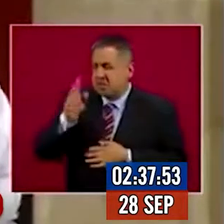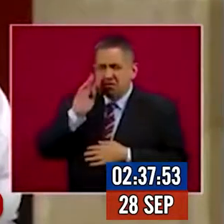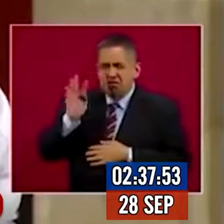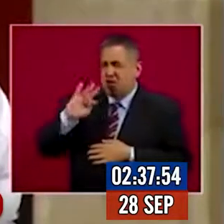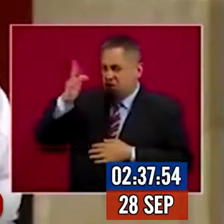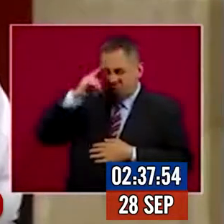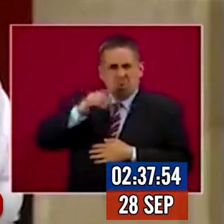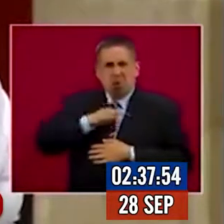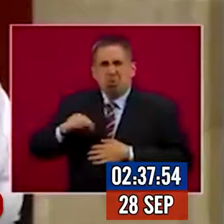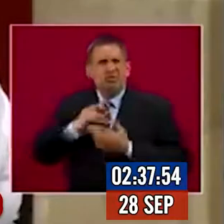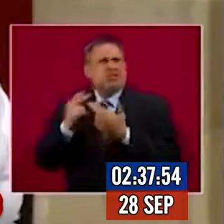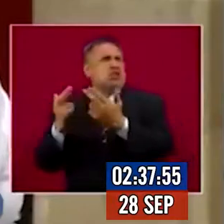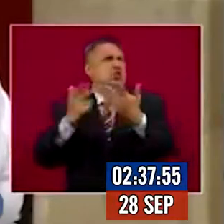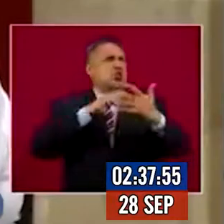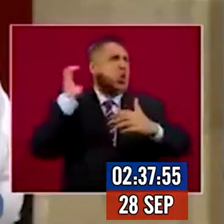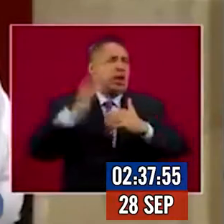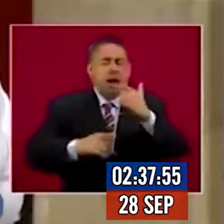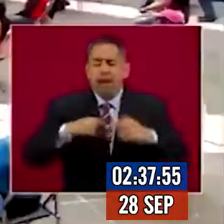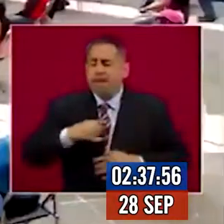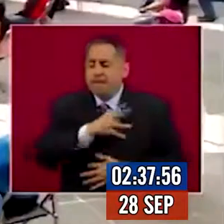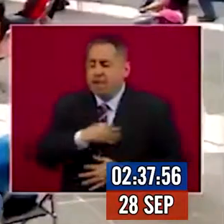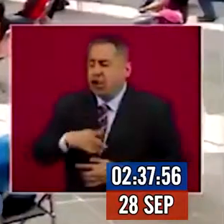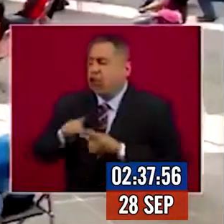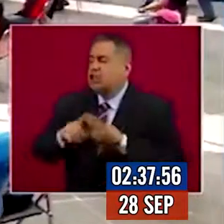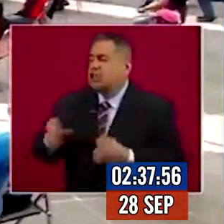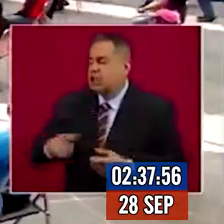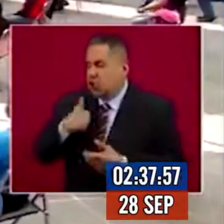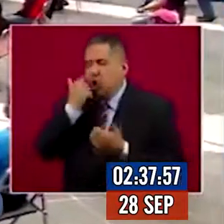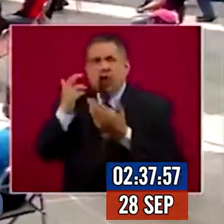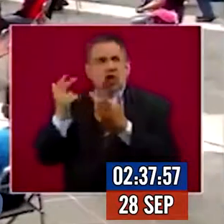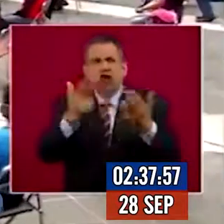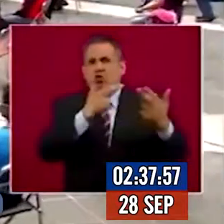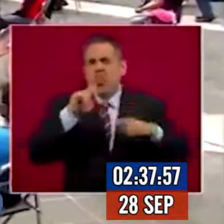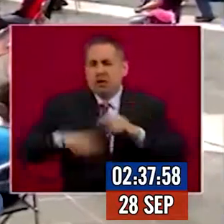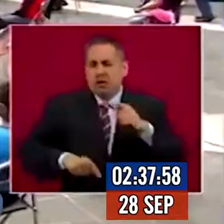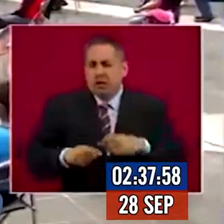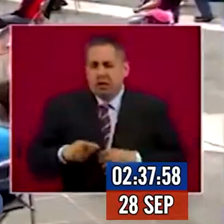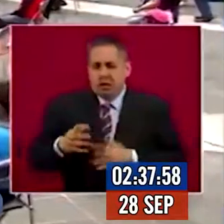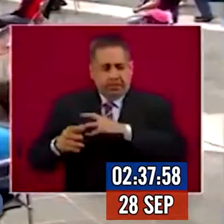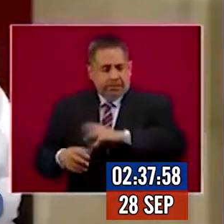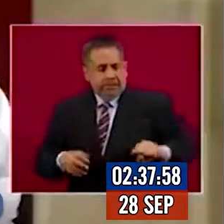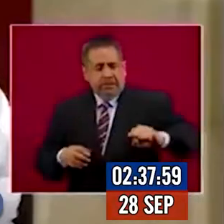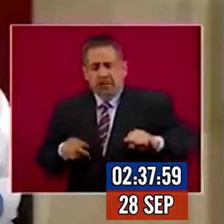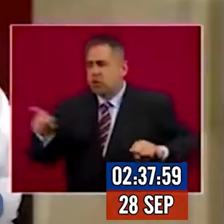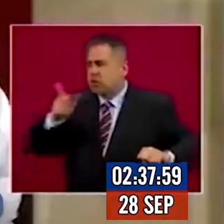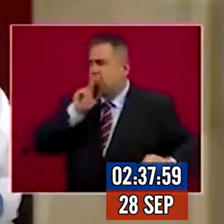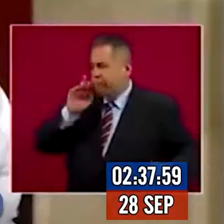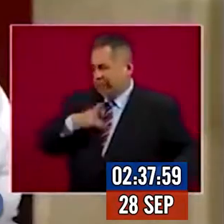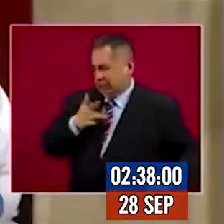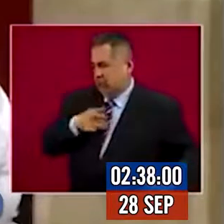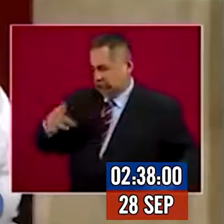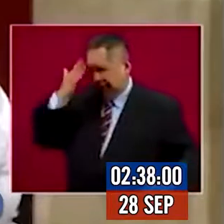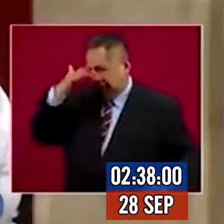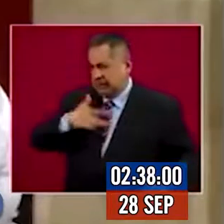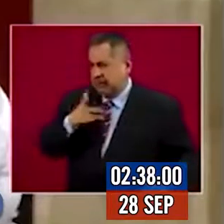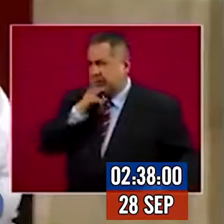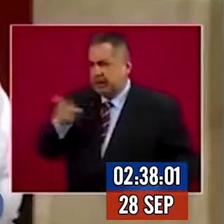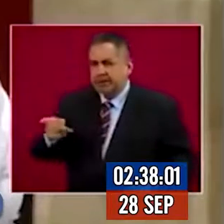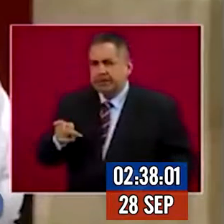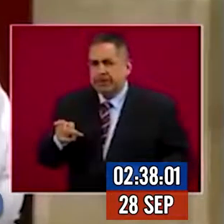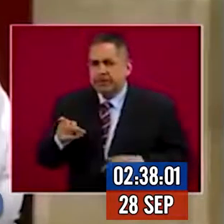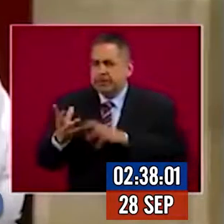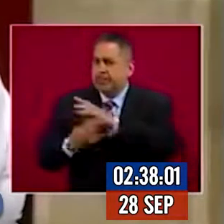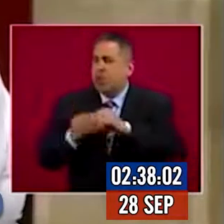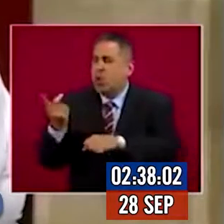destruyera mos todo porque nos falta nuestro hijo nos quitaron lo que más queremos usted como padre no se entiende y yo le digo